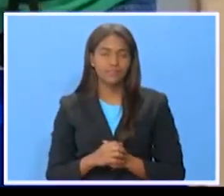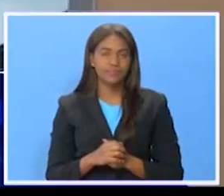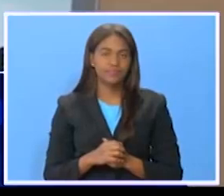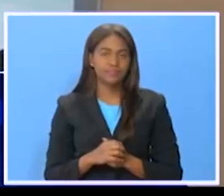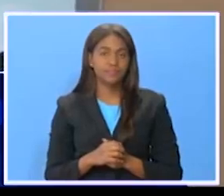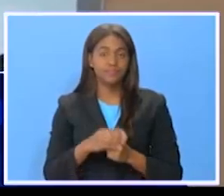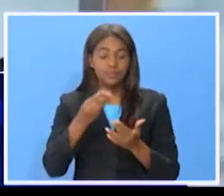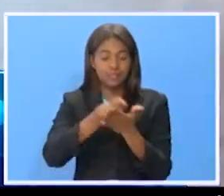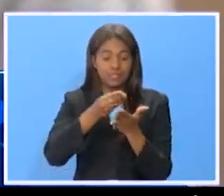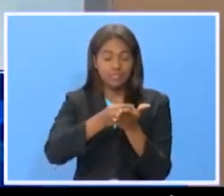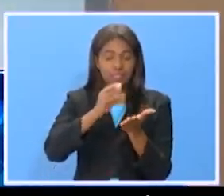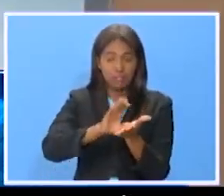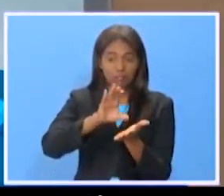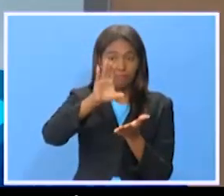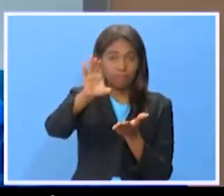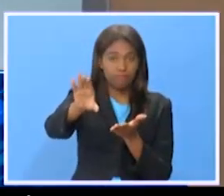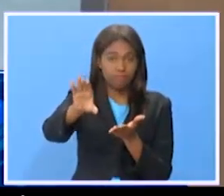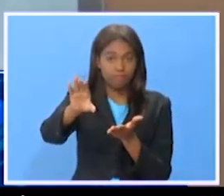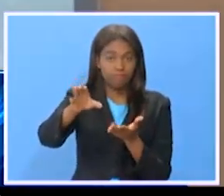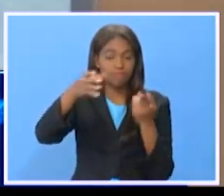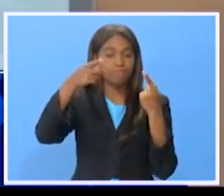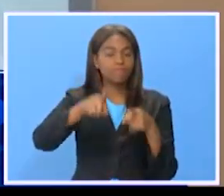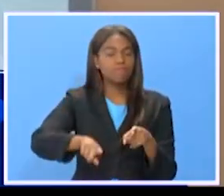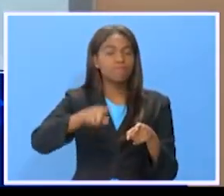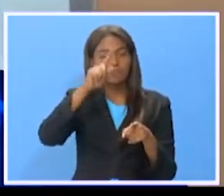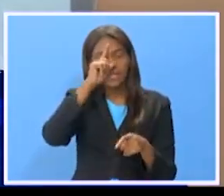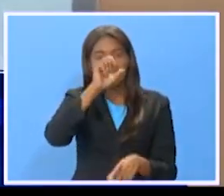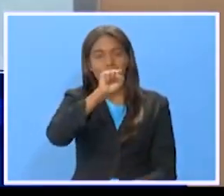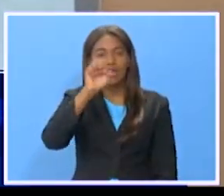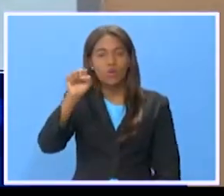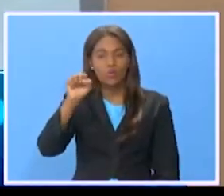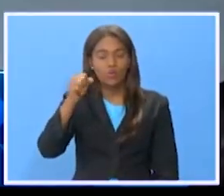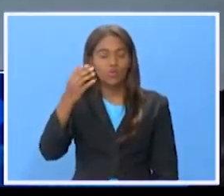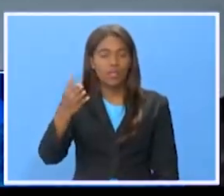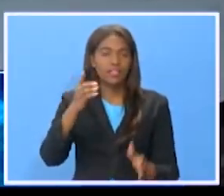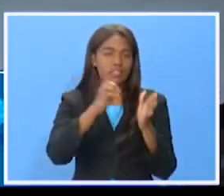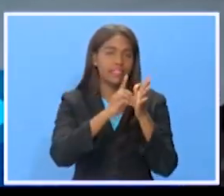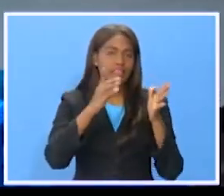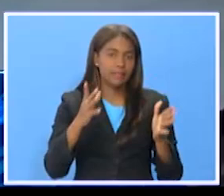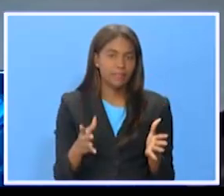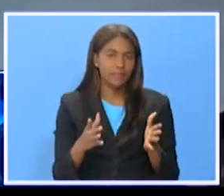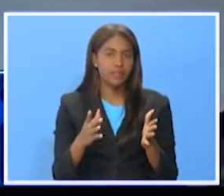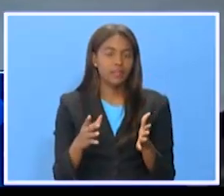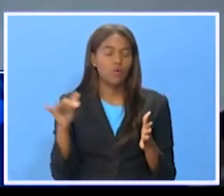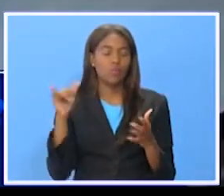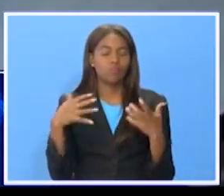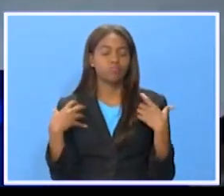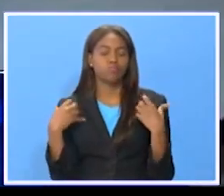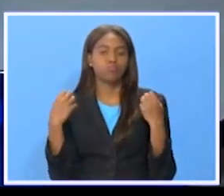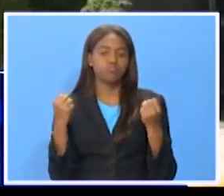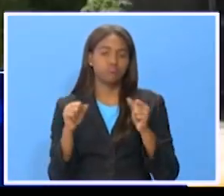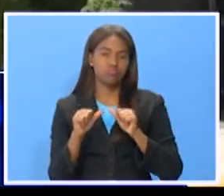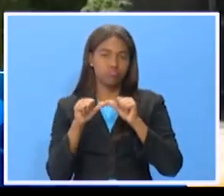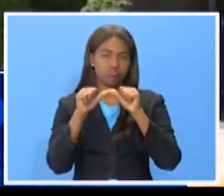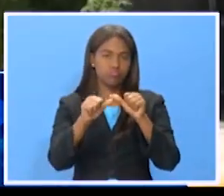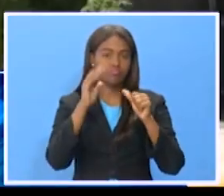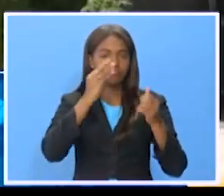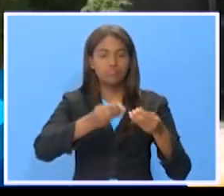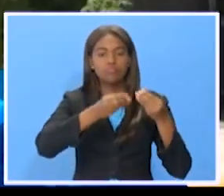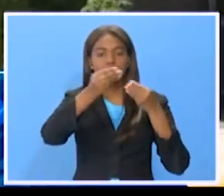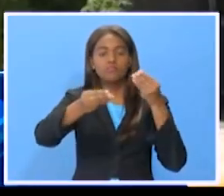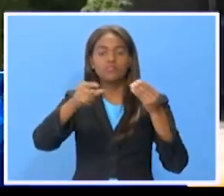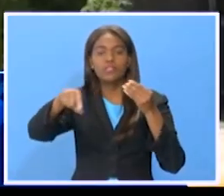estos aportes acumulados realizados al seguro de vejez, discapacidad y sobrevivencia se entregará a